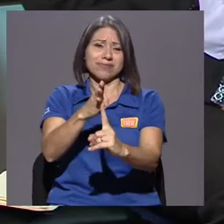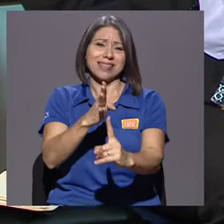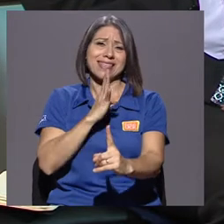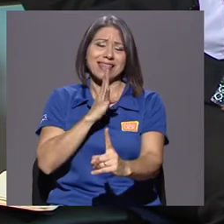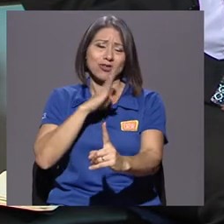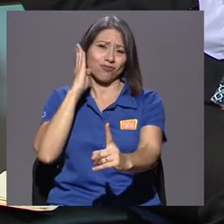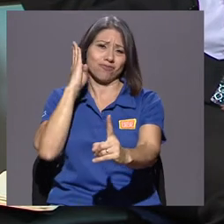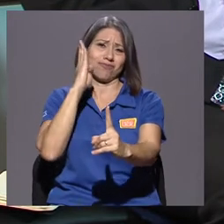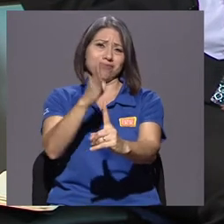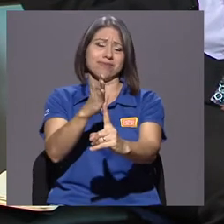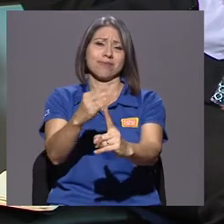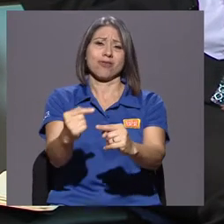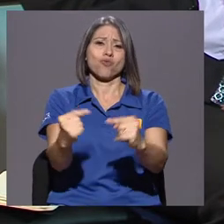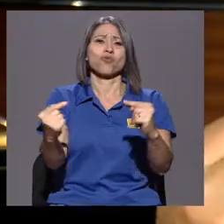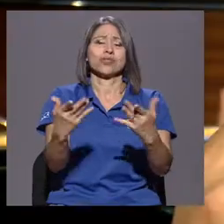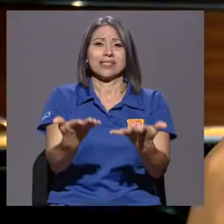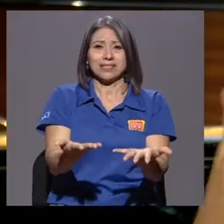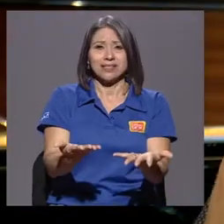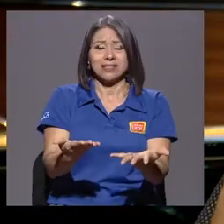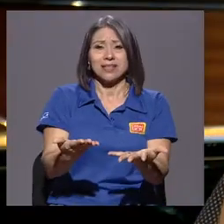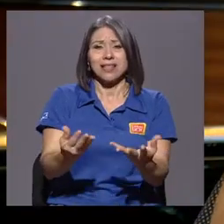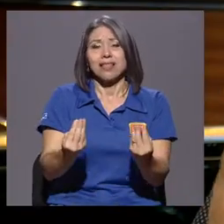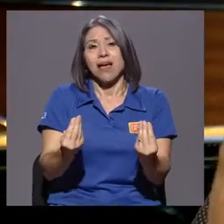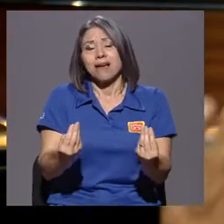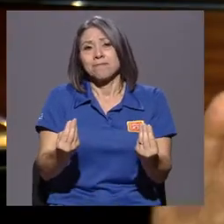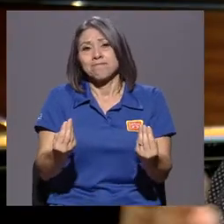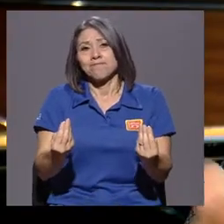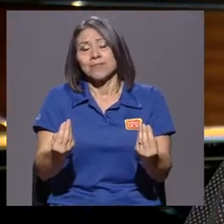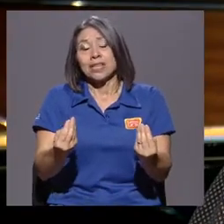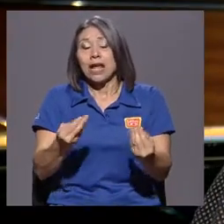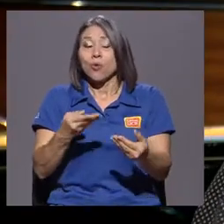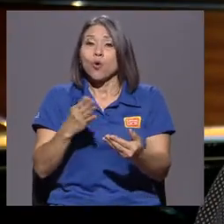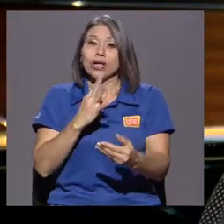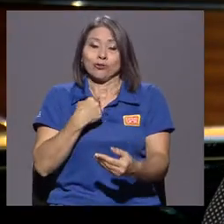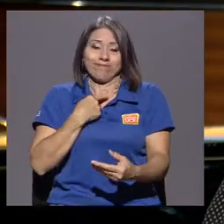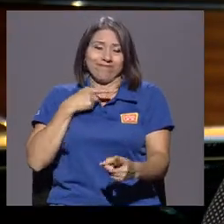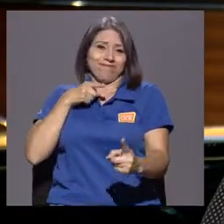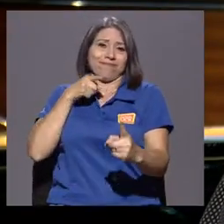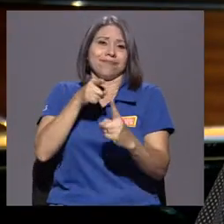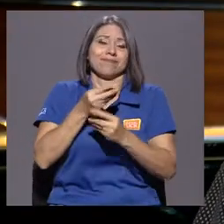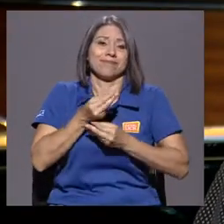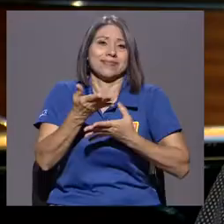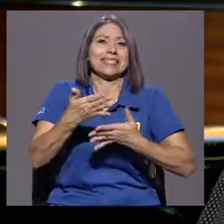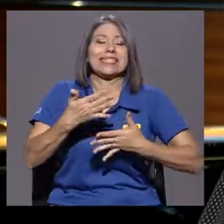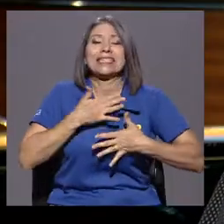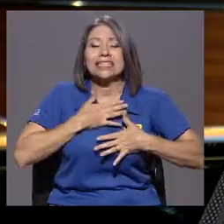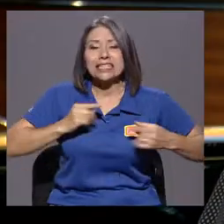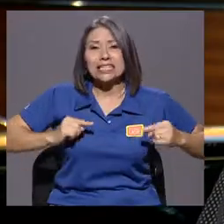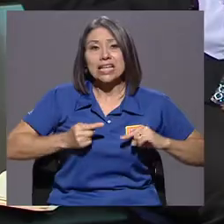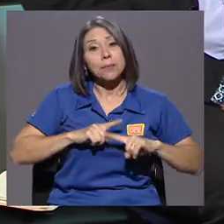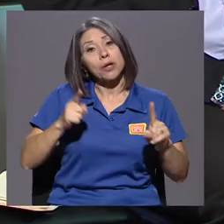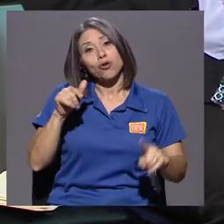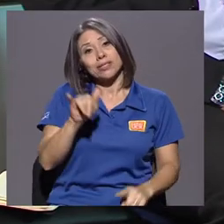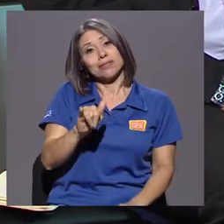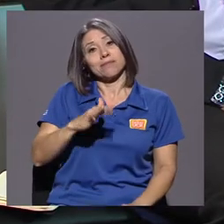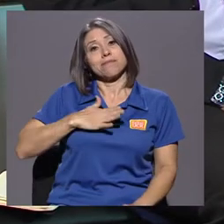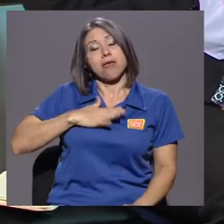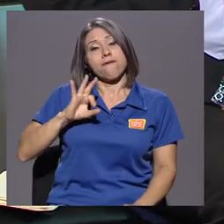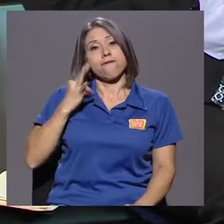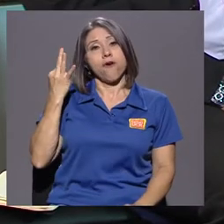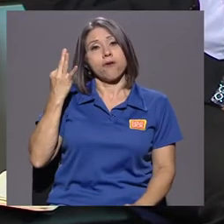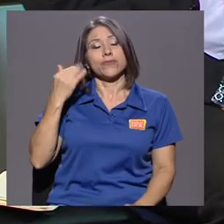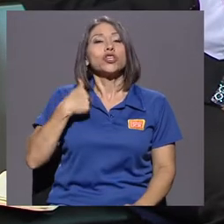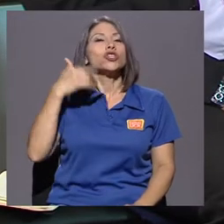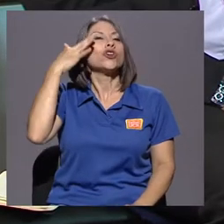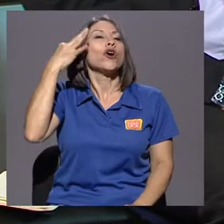tan contusivo a veces tan tan tan tan hiriente pero es mi estilo es mi estilo yo creo